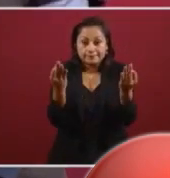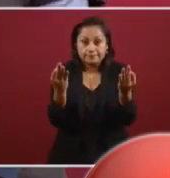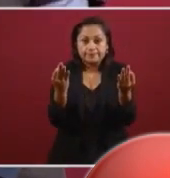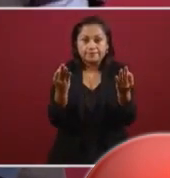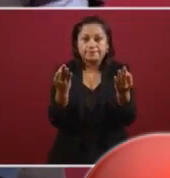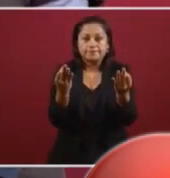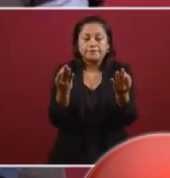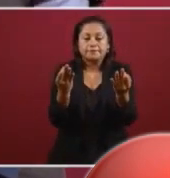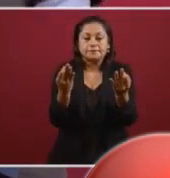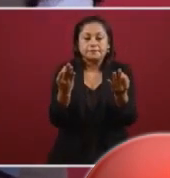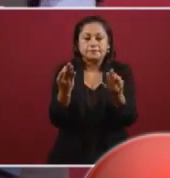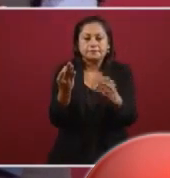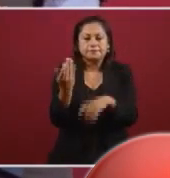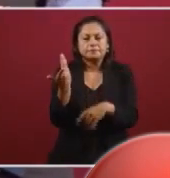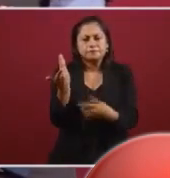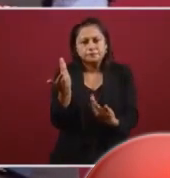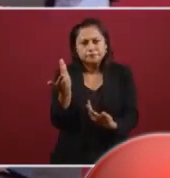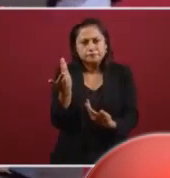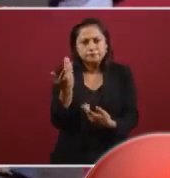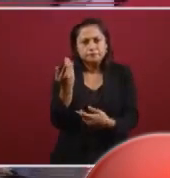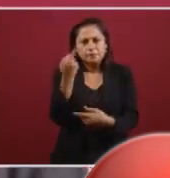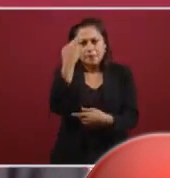los que seguramente